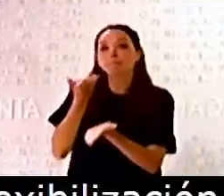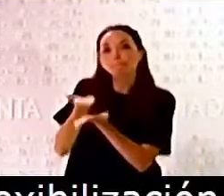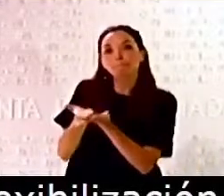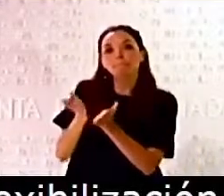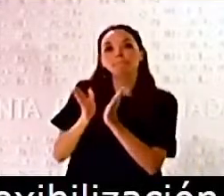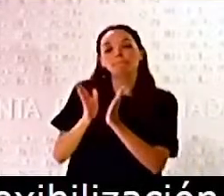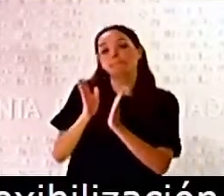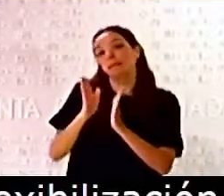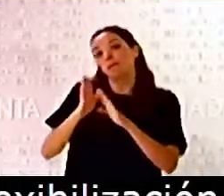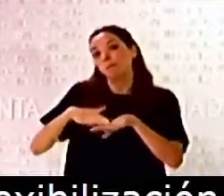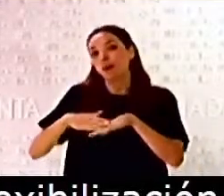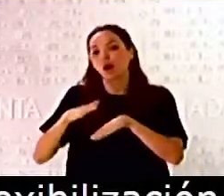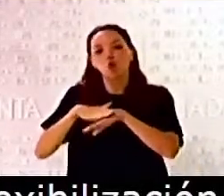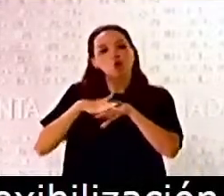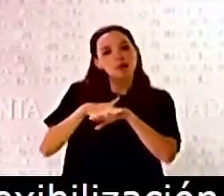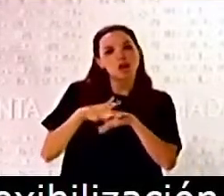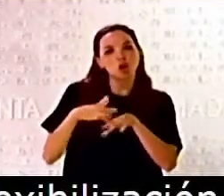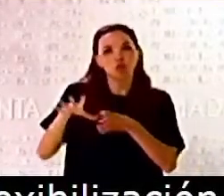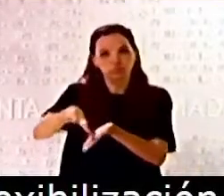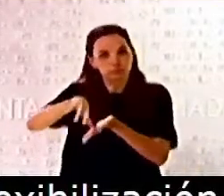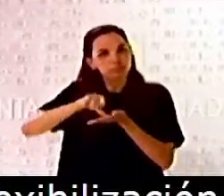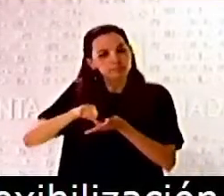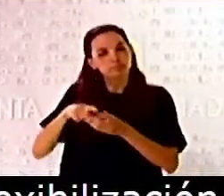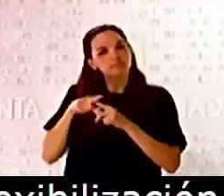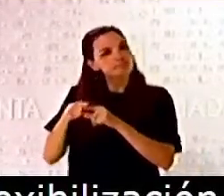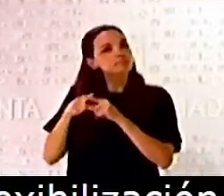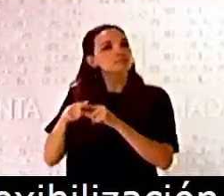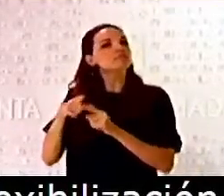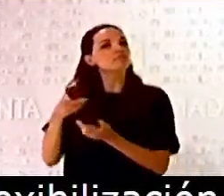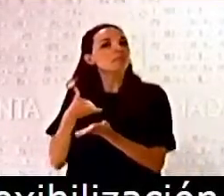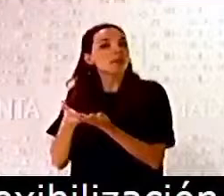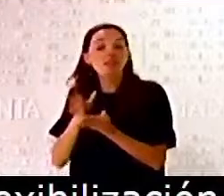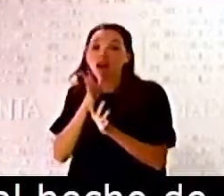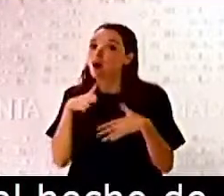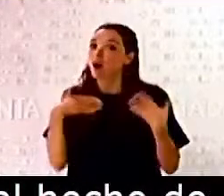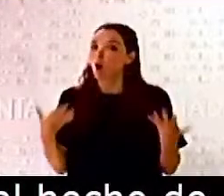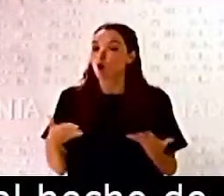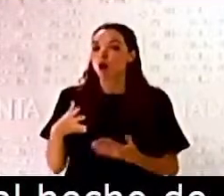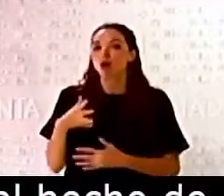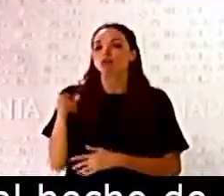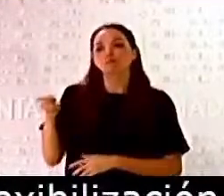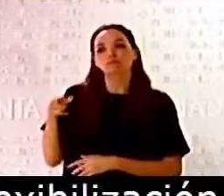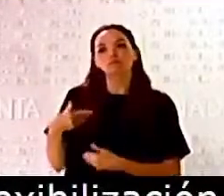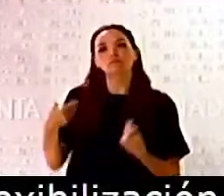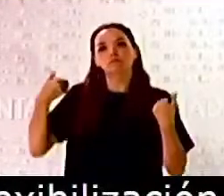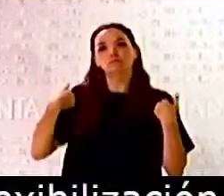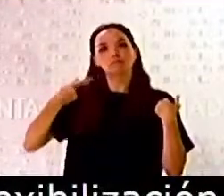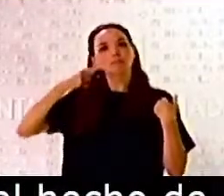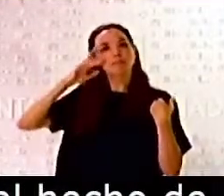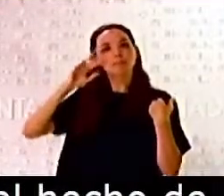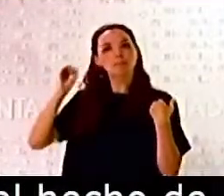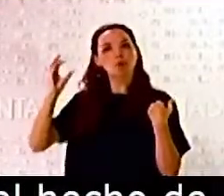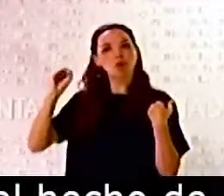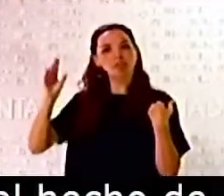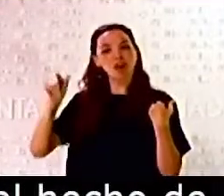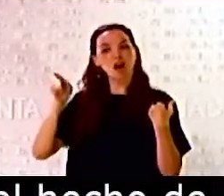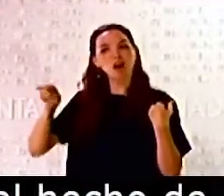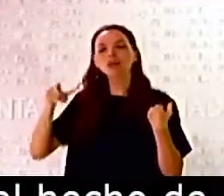de la cogobernanza, al hecho de la cohesión, pues en este momento la ponencia de alerta tiene que estar a la altura y tiene